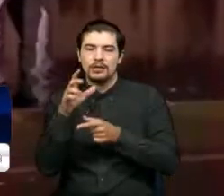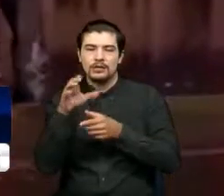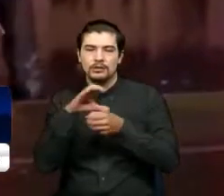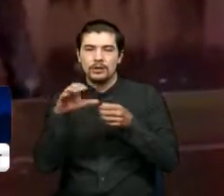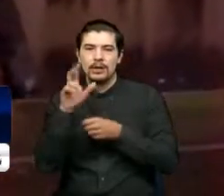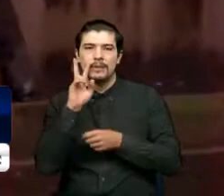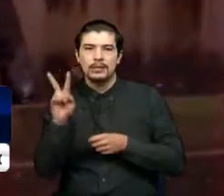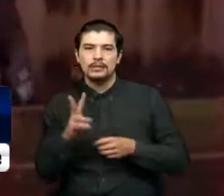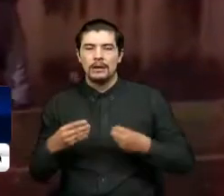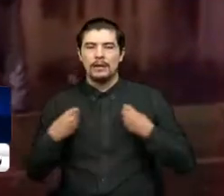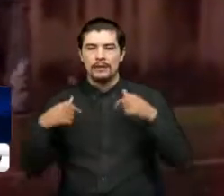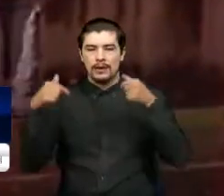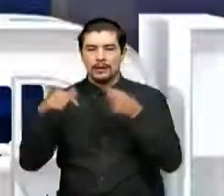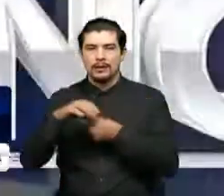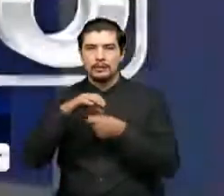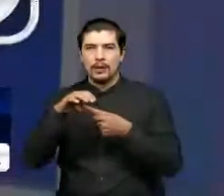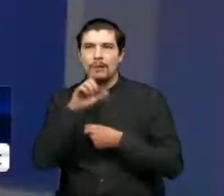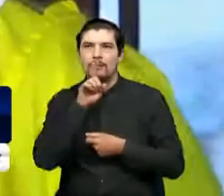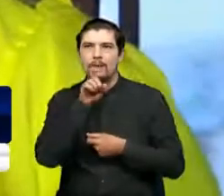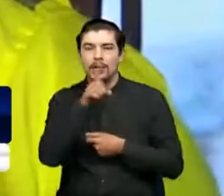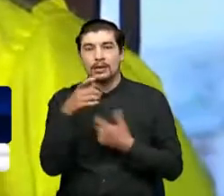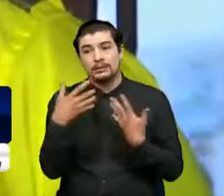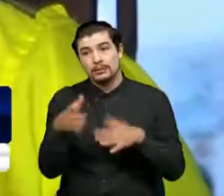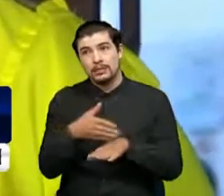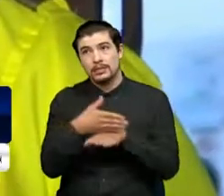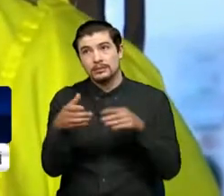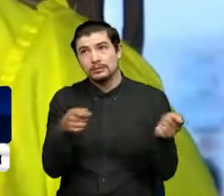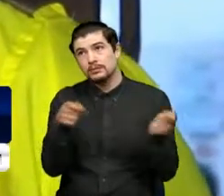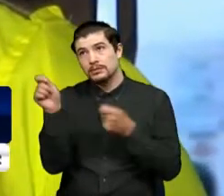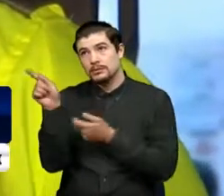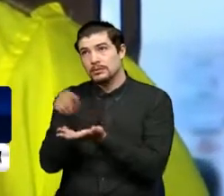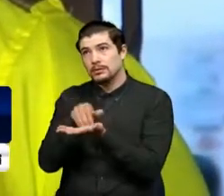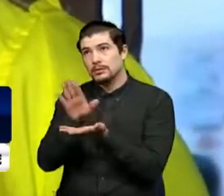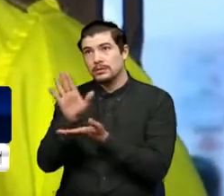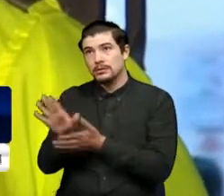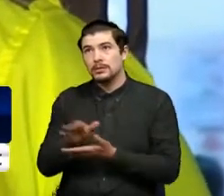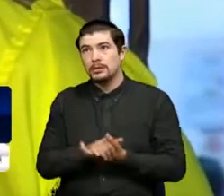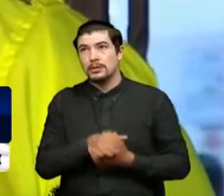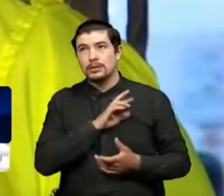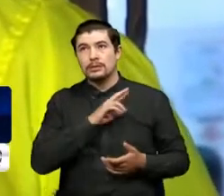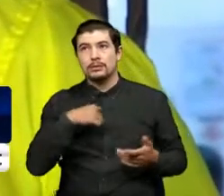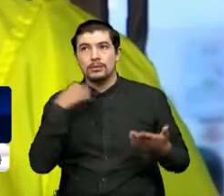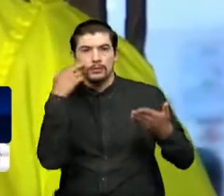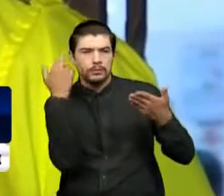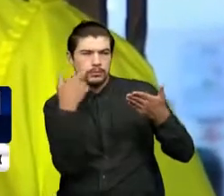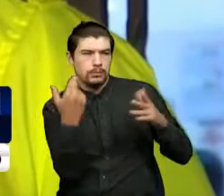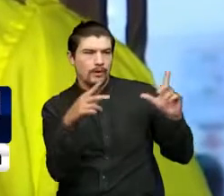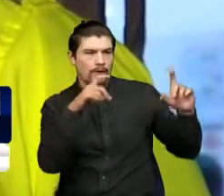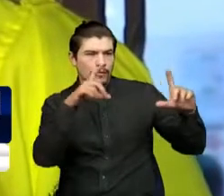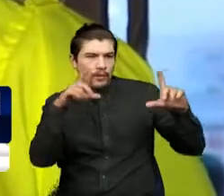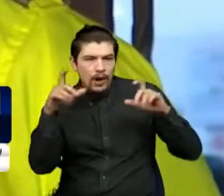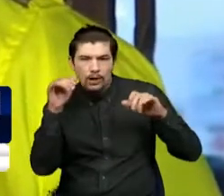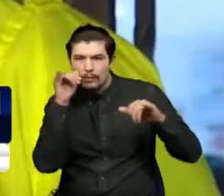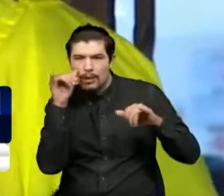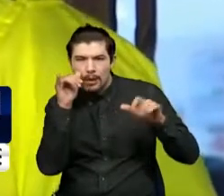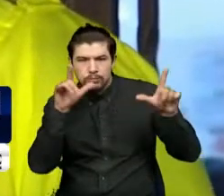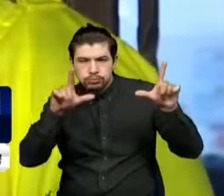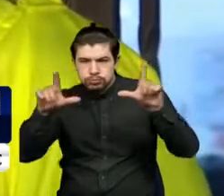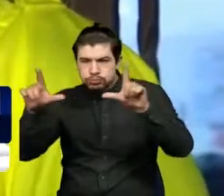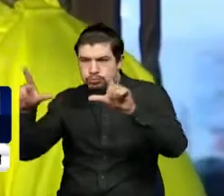que viven en la ciudad de bucaramanga mira 5 lo que se encarga de realizar un registro fotográfico un registro fílmico y un registro